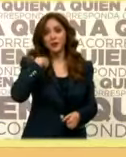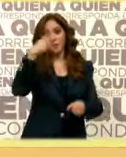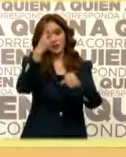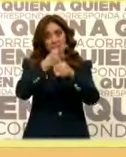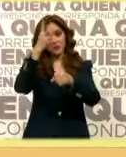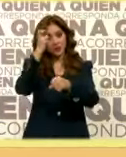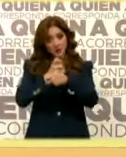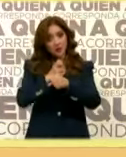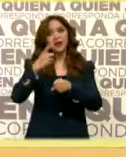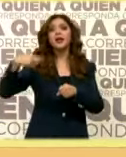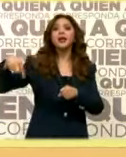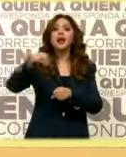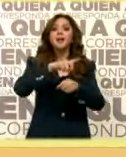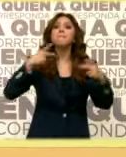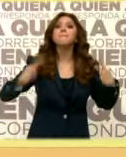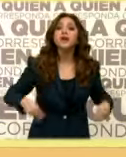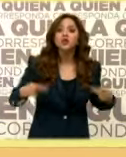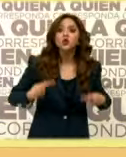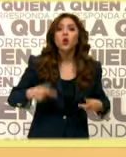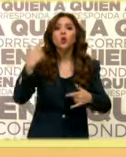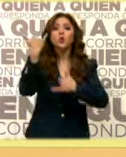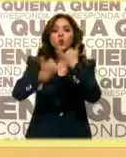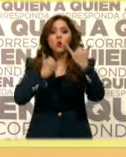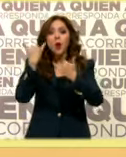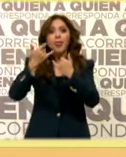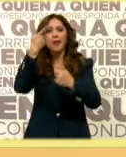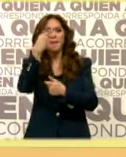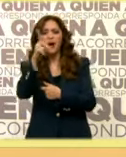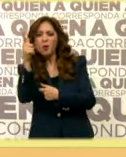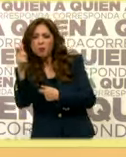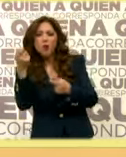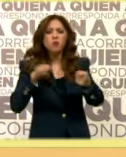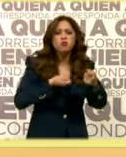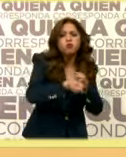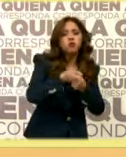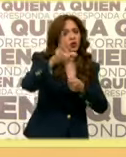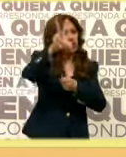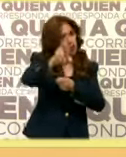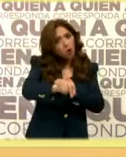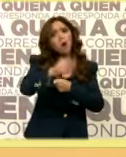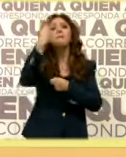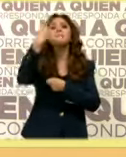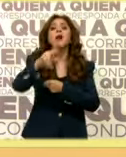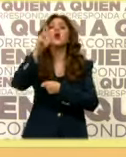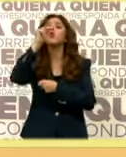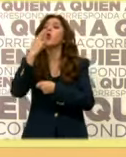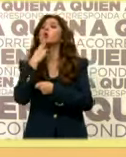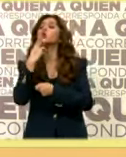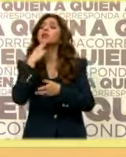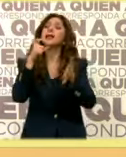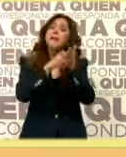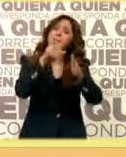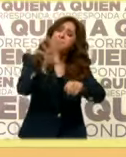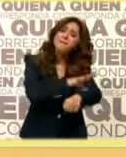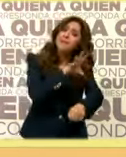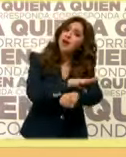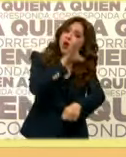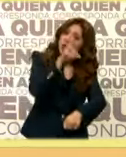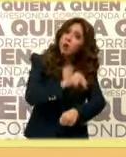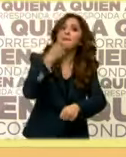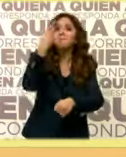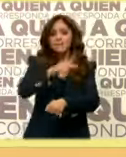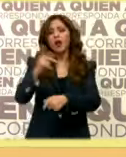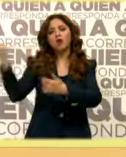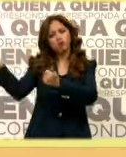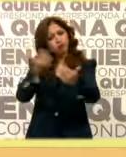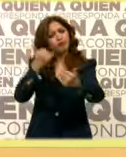invitando a la gente a que traiga su juguete, no bélico, que sea nuevo, que no tenga pilas y que realmente se una a esta causa. Lo bonito es traerlo, el recibimiento que te dan es